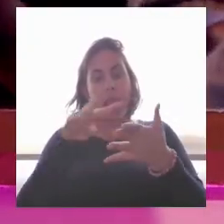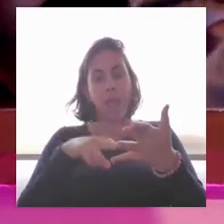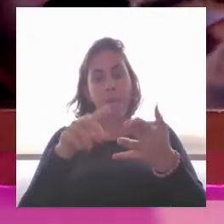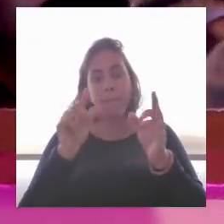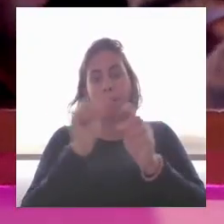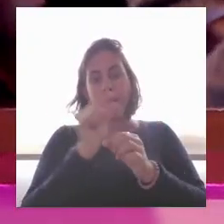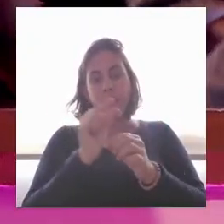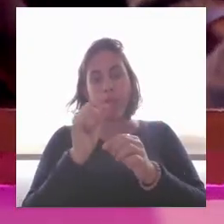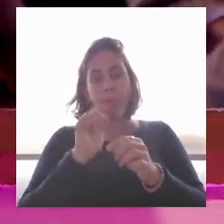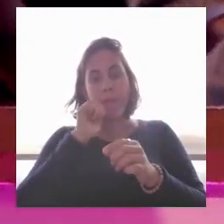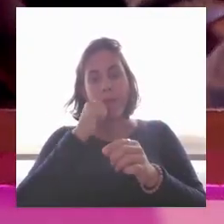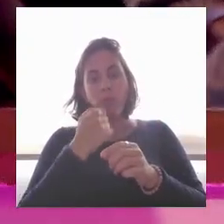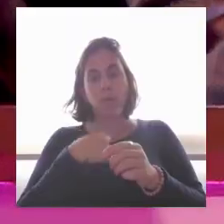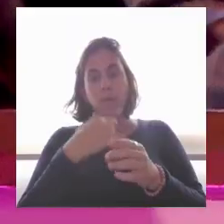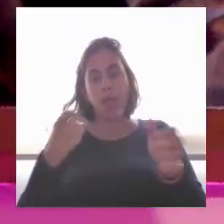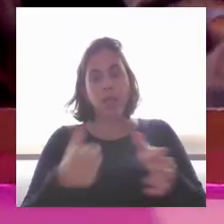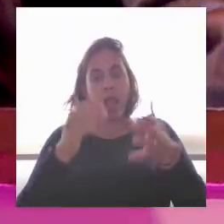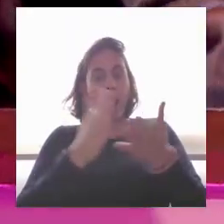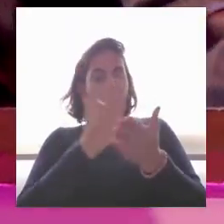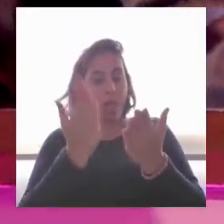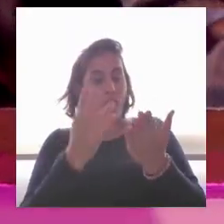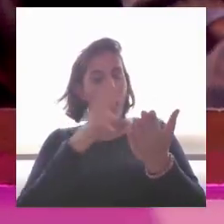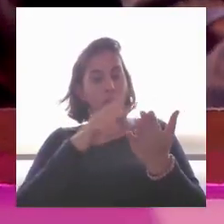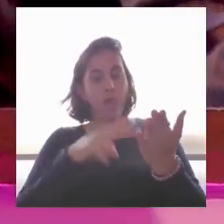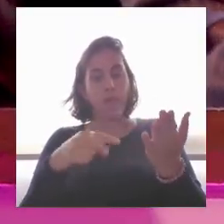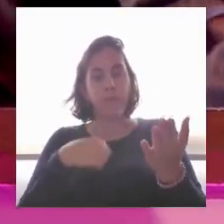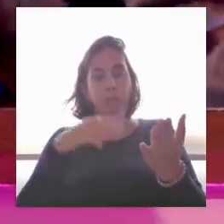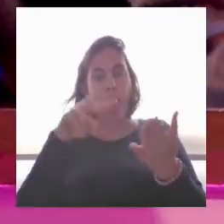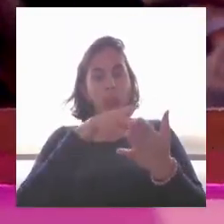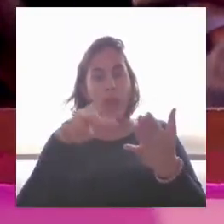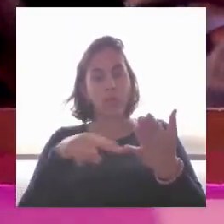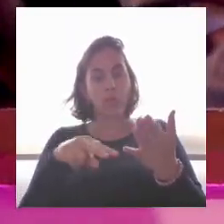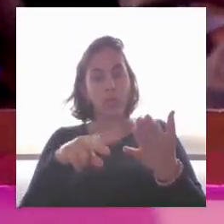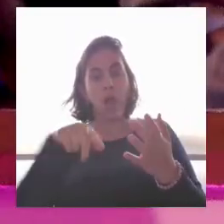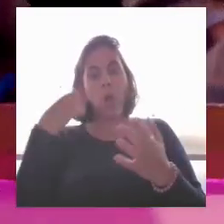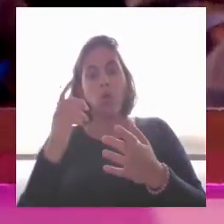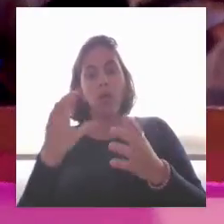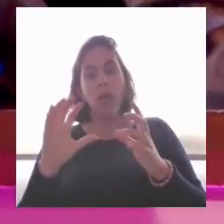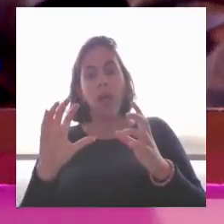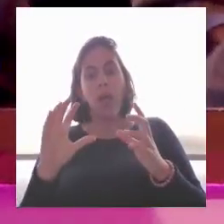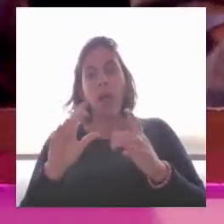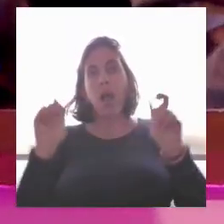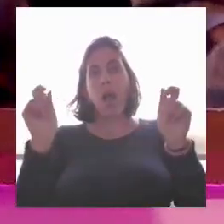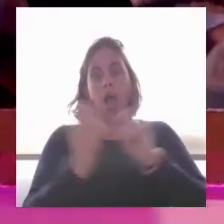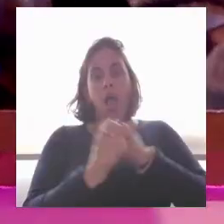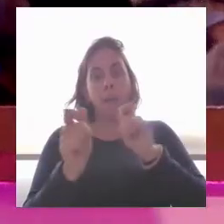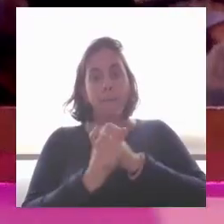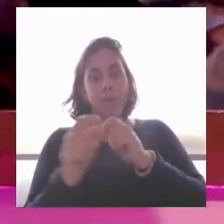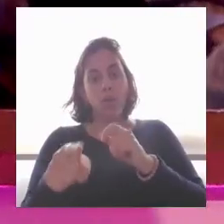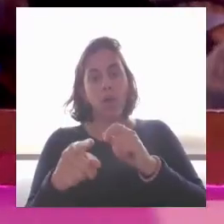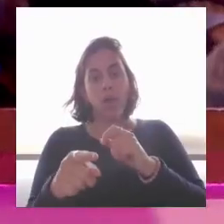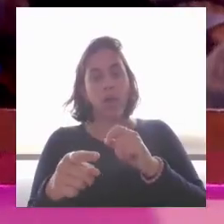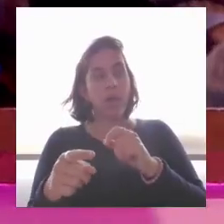gusta mucho andar con libros, como se dan cuenta. La lectura, Otra revolución, de Andrueto, editado por el Fondo de